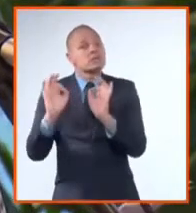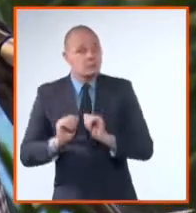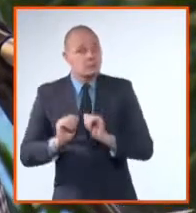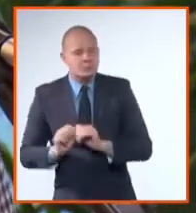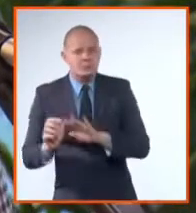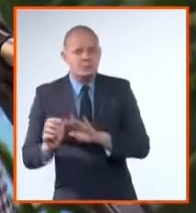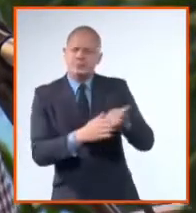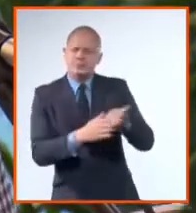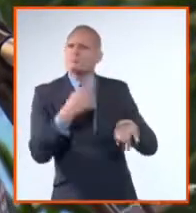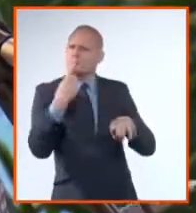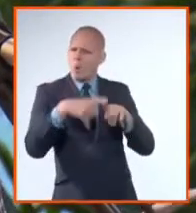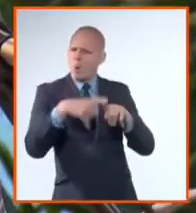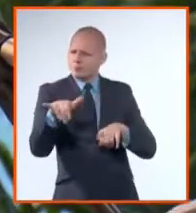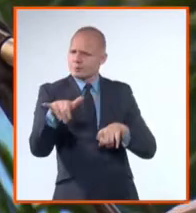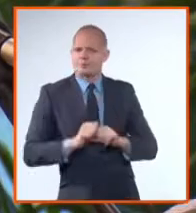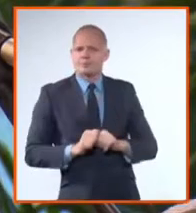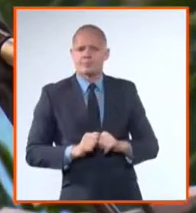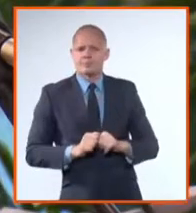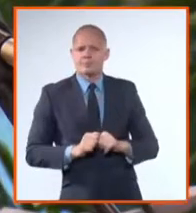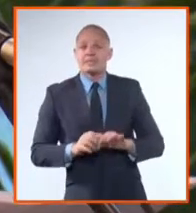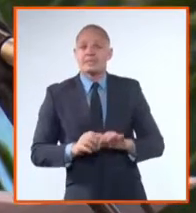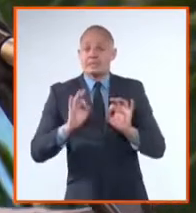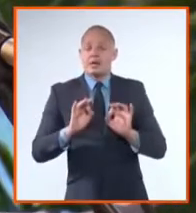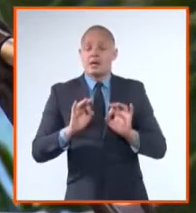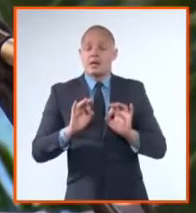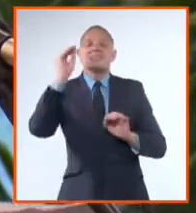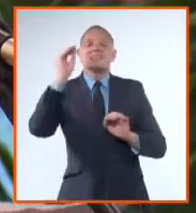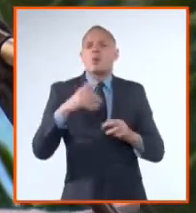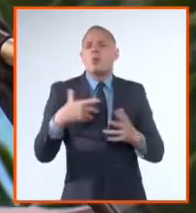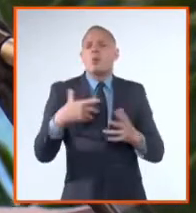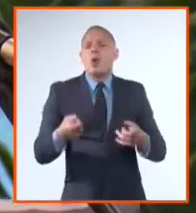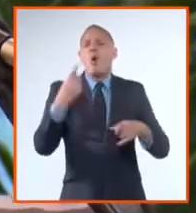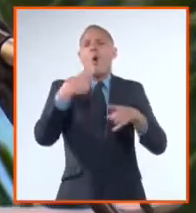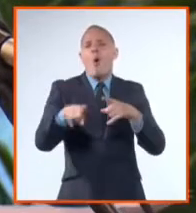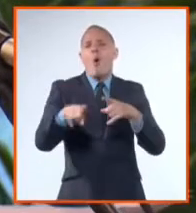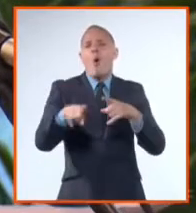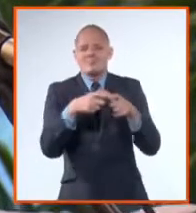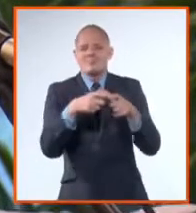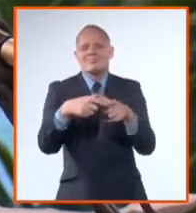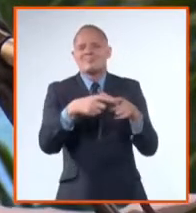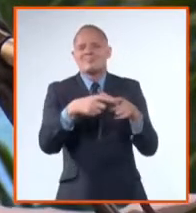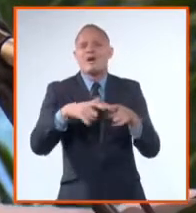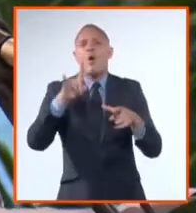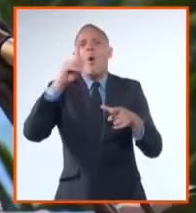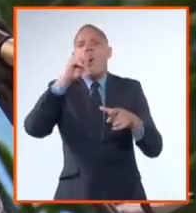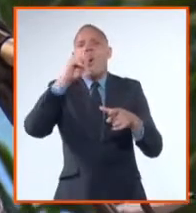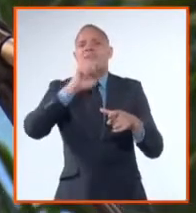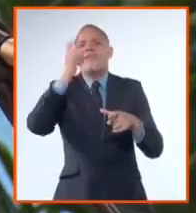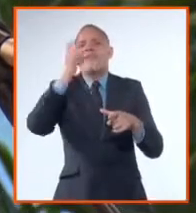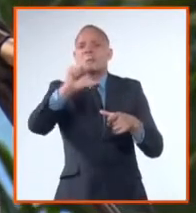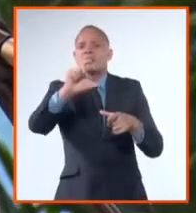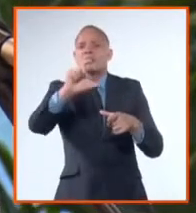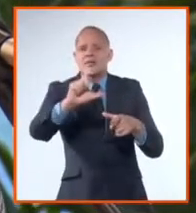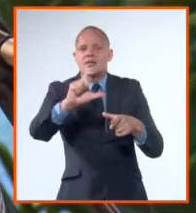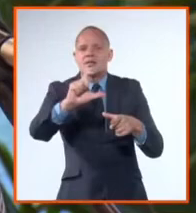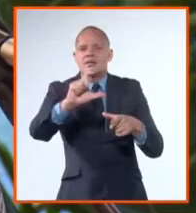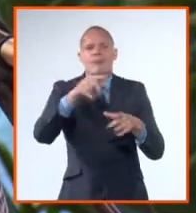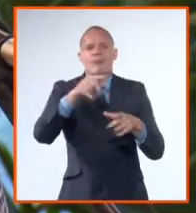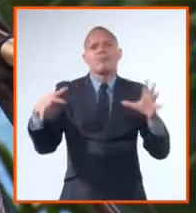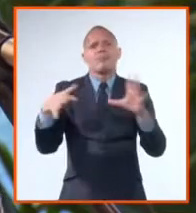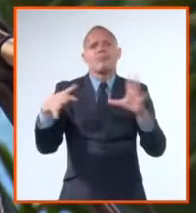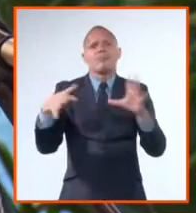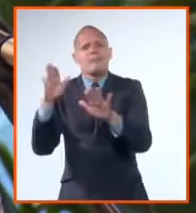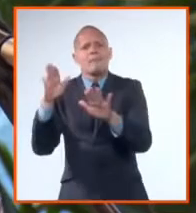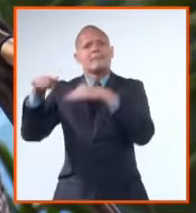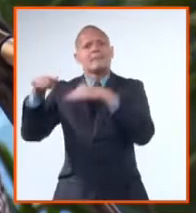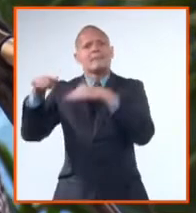Estoy seguro de que el mismo CISMA se vería reforzado en la calidad de su trabajo si contara con la academia como órgano independiente